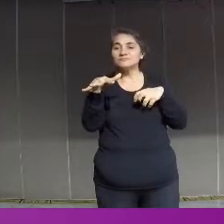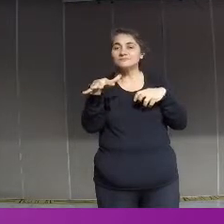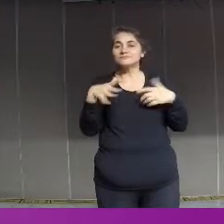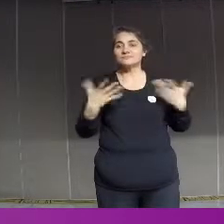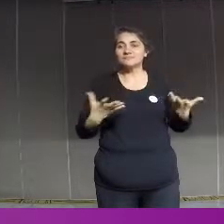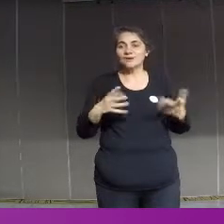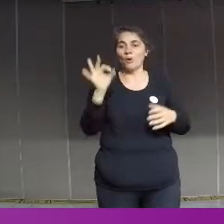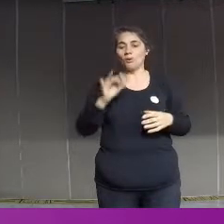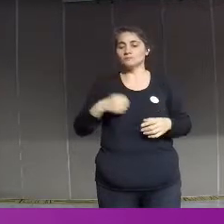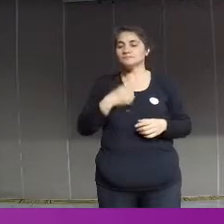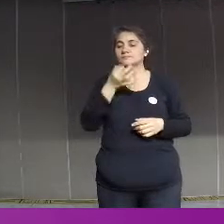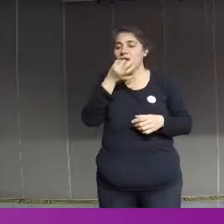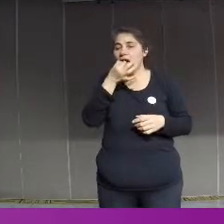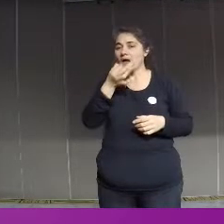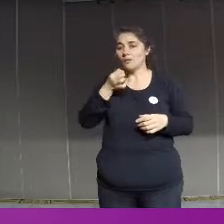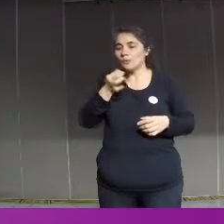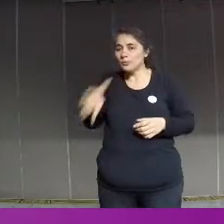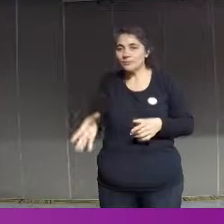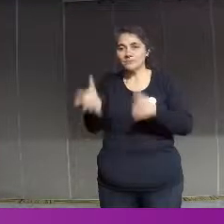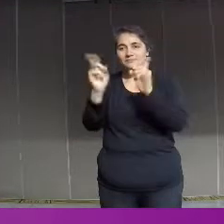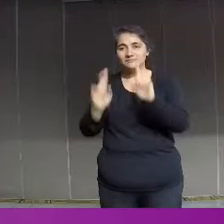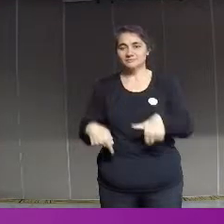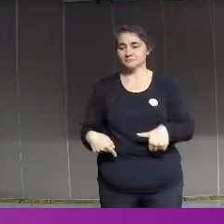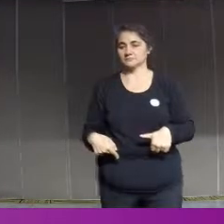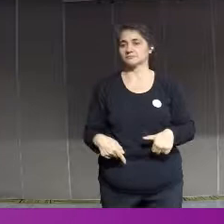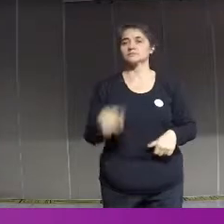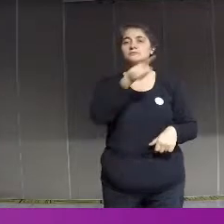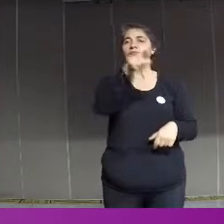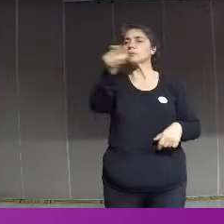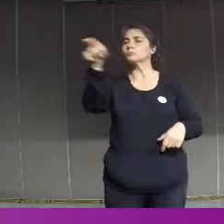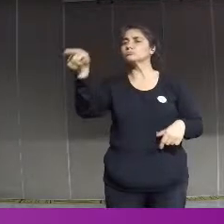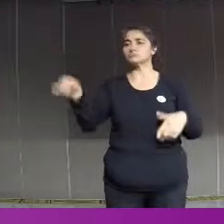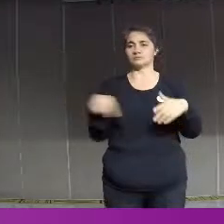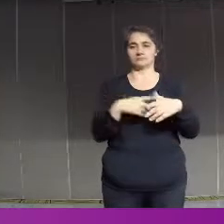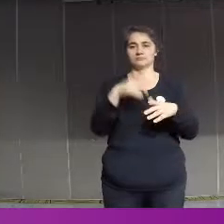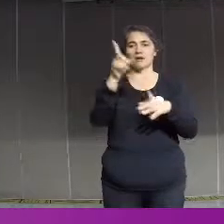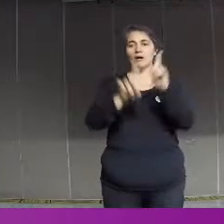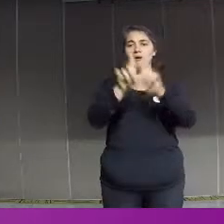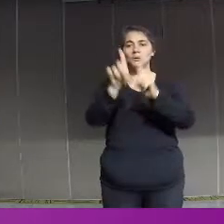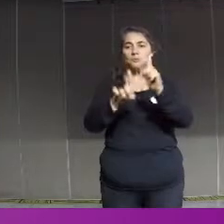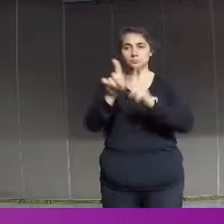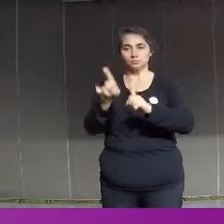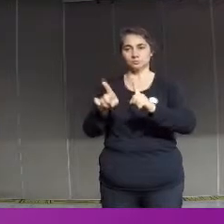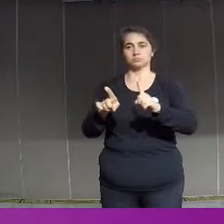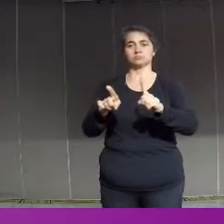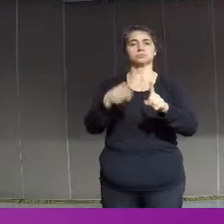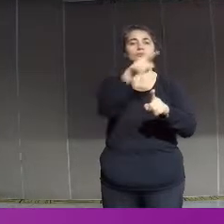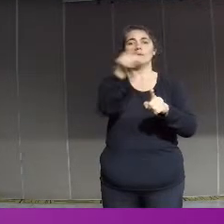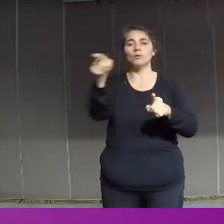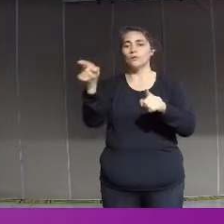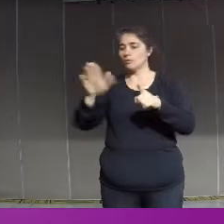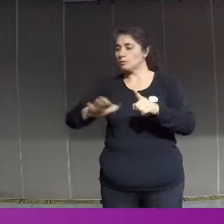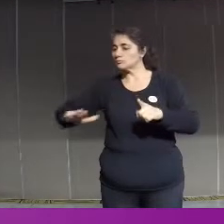de secreciones en la pared de la faringe. Perdón, ¿no les pasa que los concurrentes, los pacientes tienen siempre